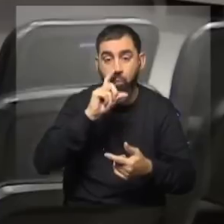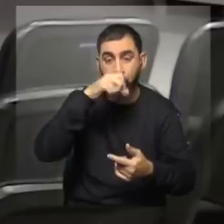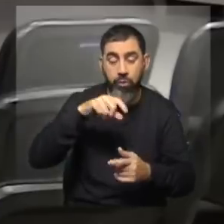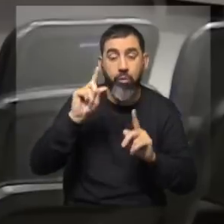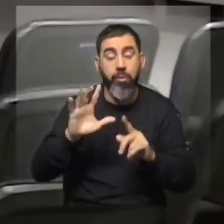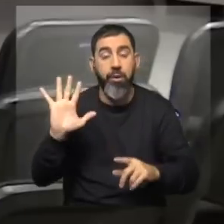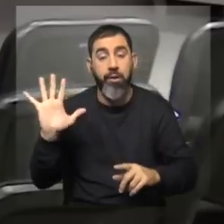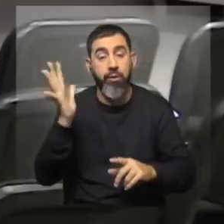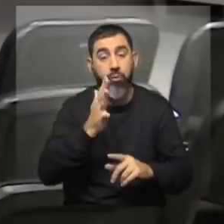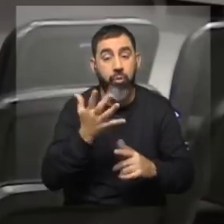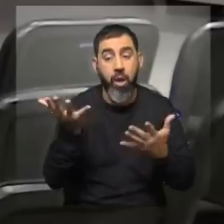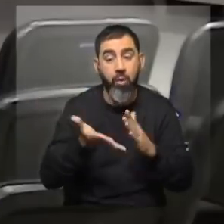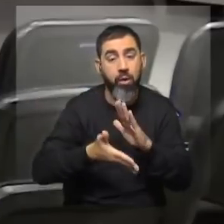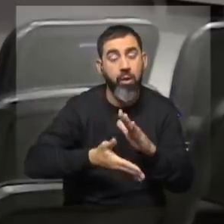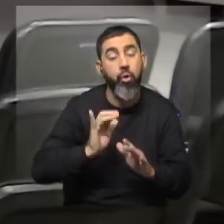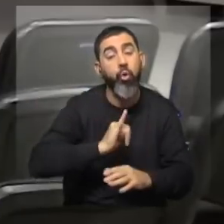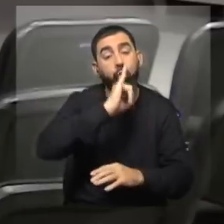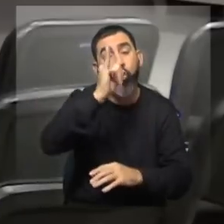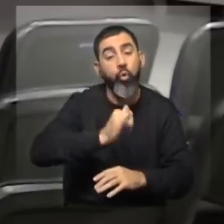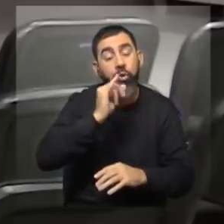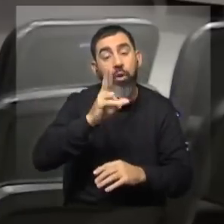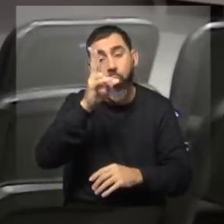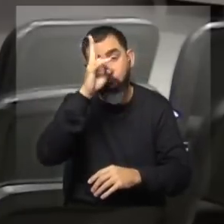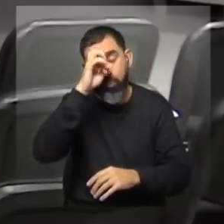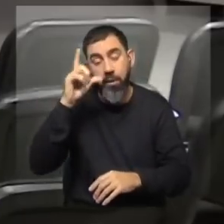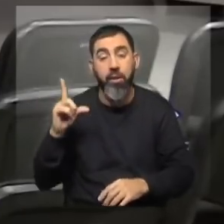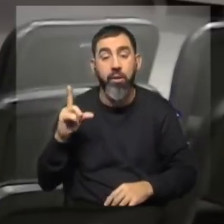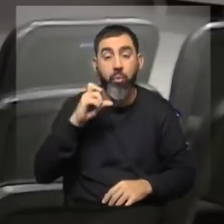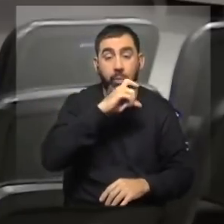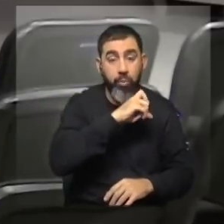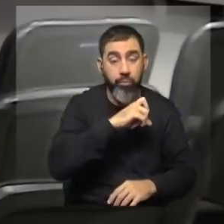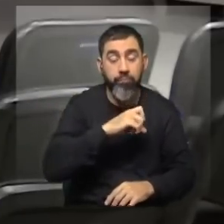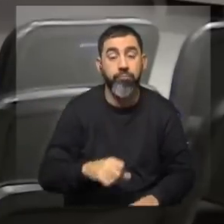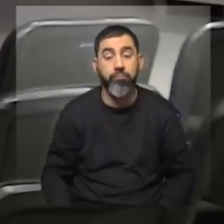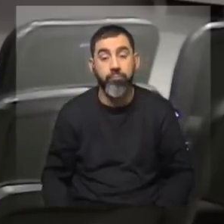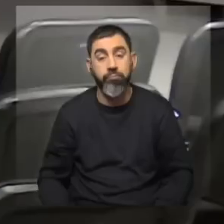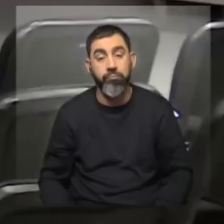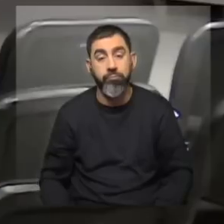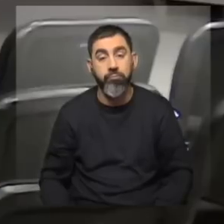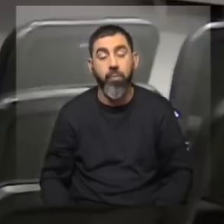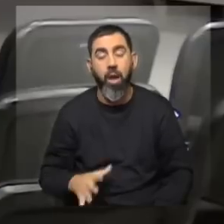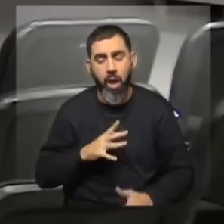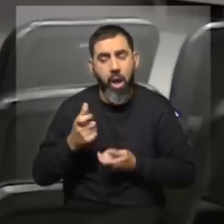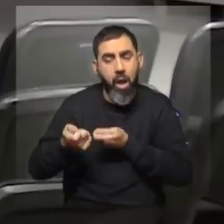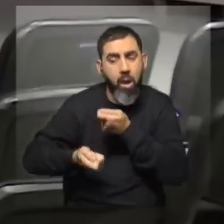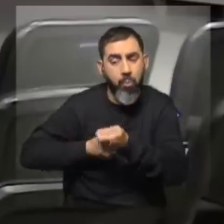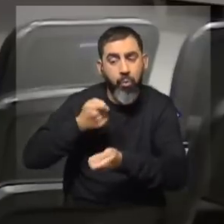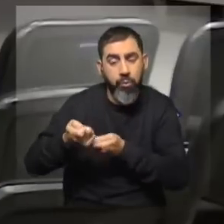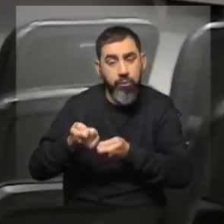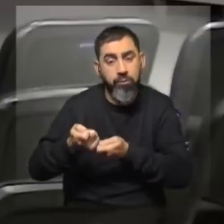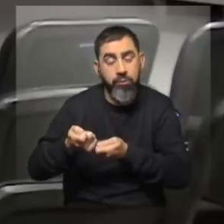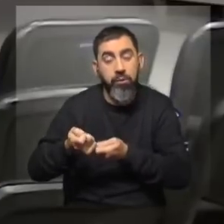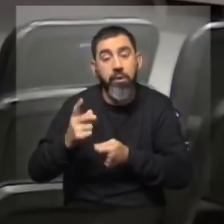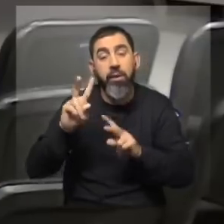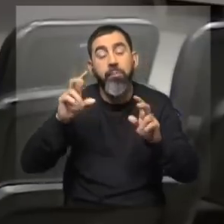era el interior en esta zona están saliendo noticias del hospital de tacuarimbó por lo tanto yo creo que tiene mucho Para aportar y el listón